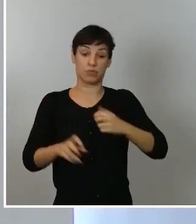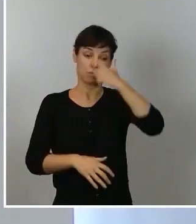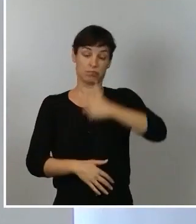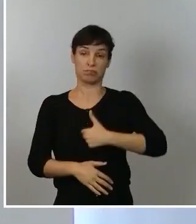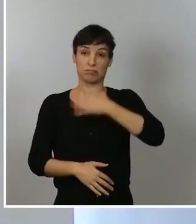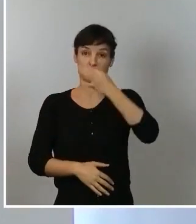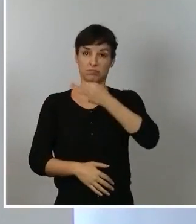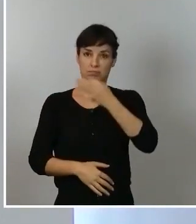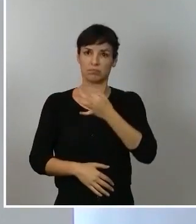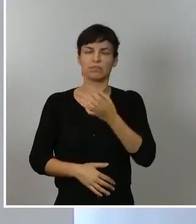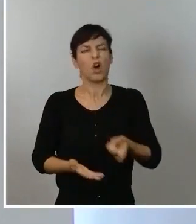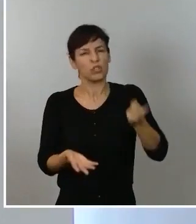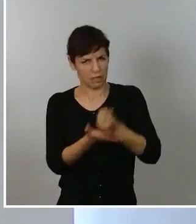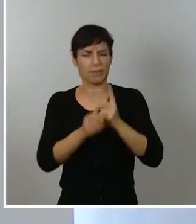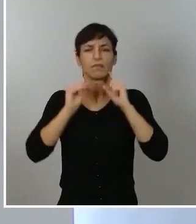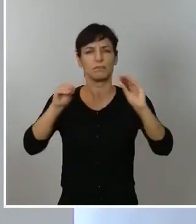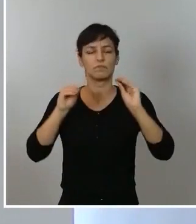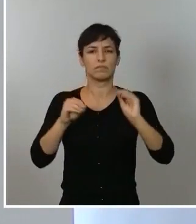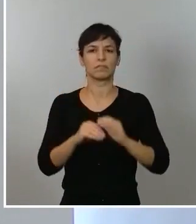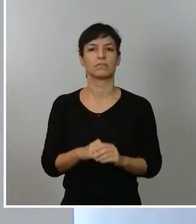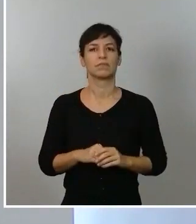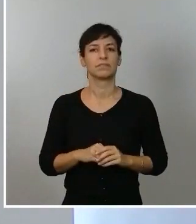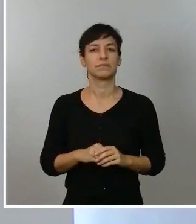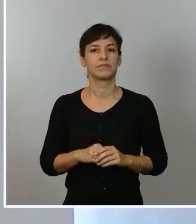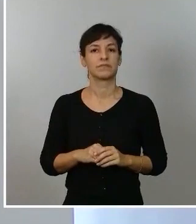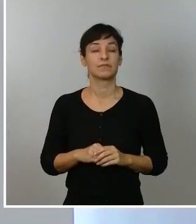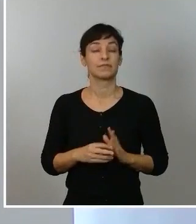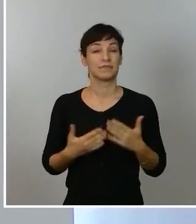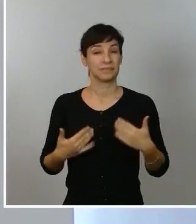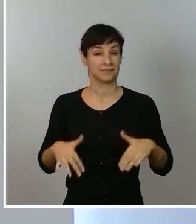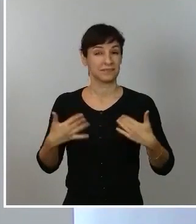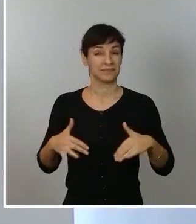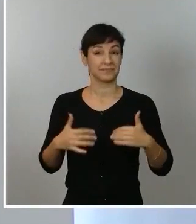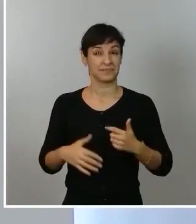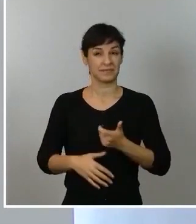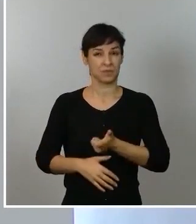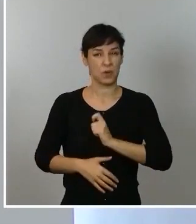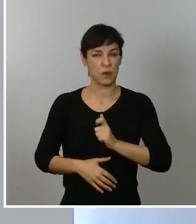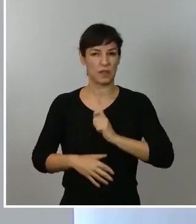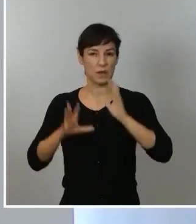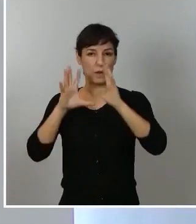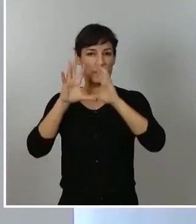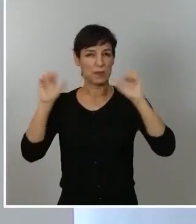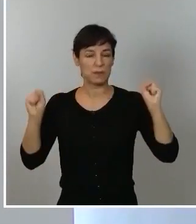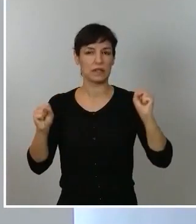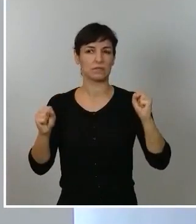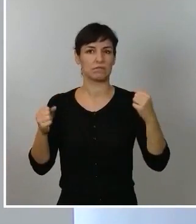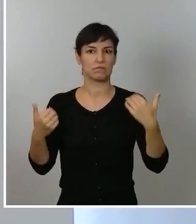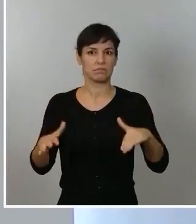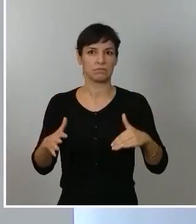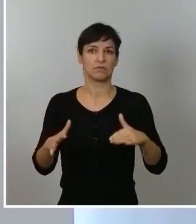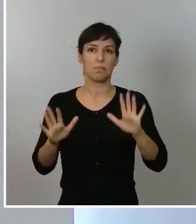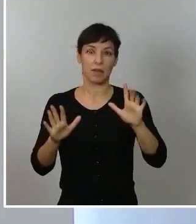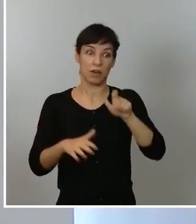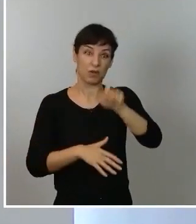e lo volvo a destacar, as altas cotas de responsabilidade e de solidaridade do comportamento do conjunto dos